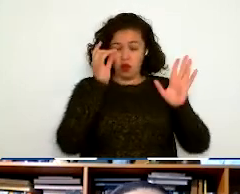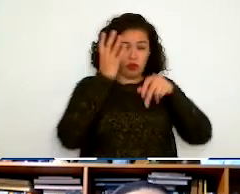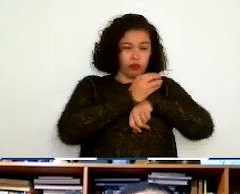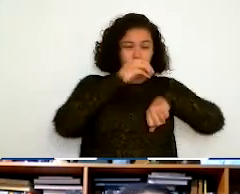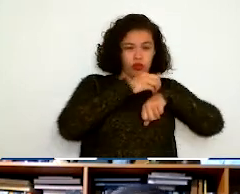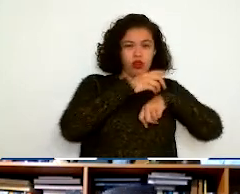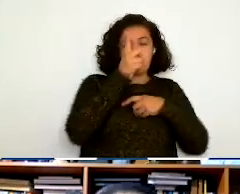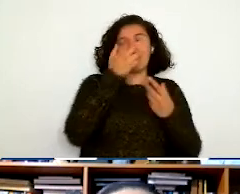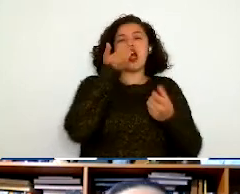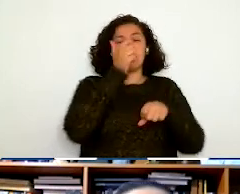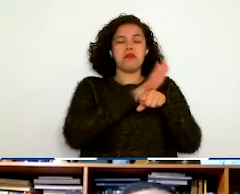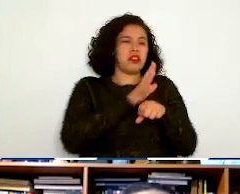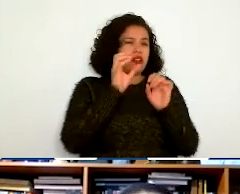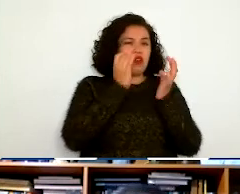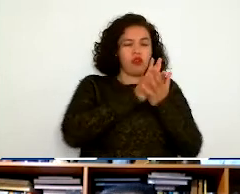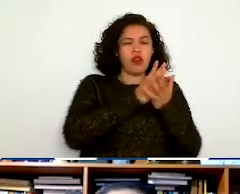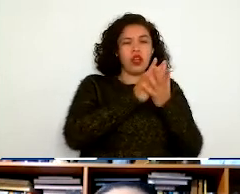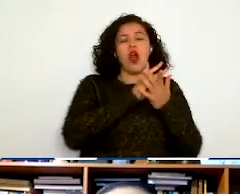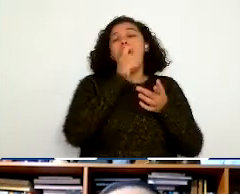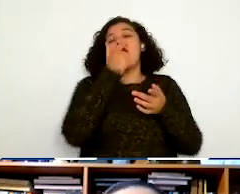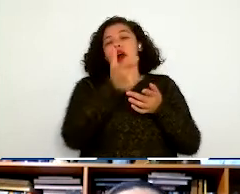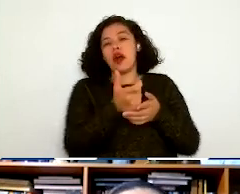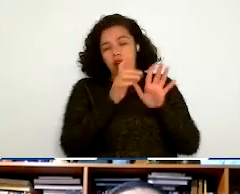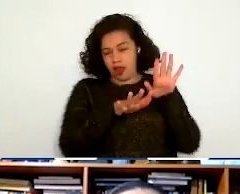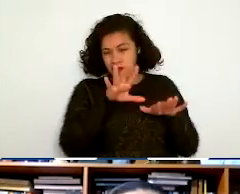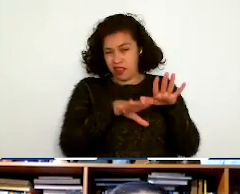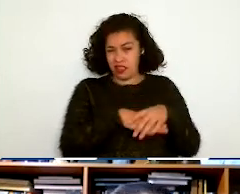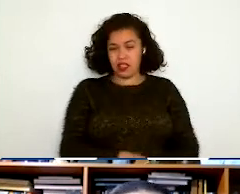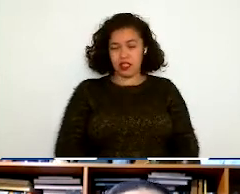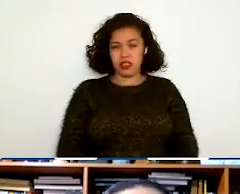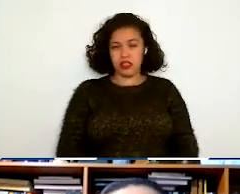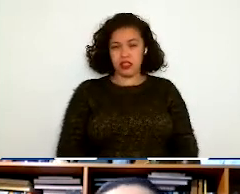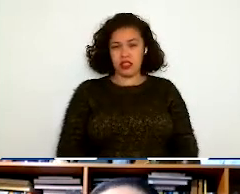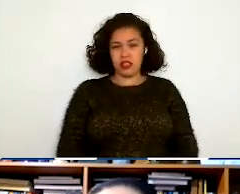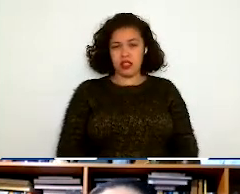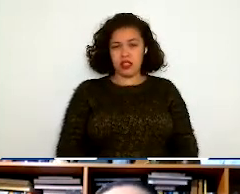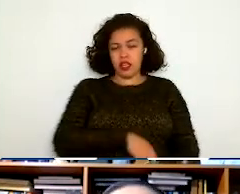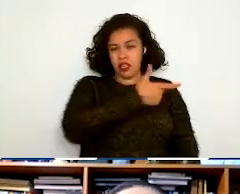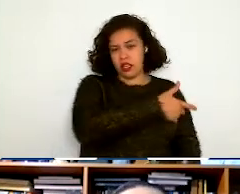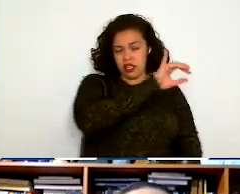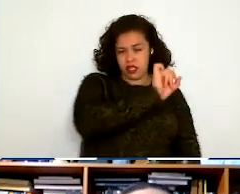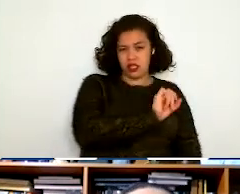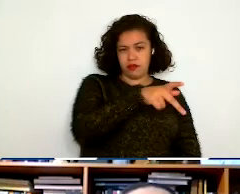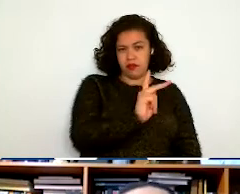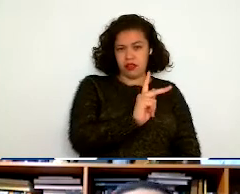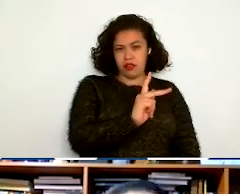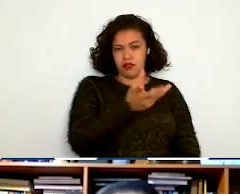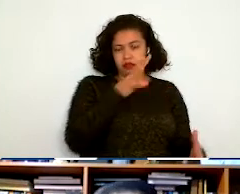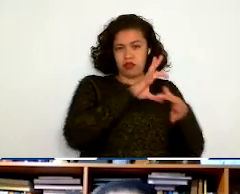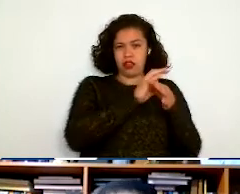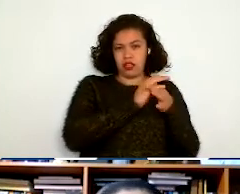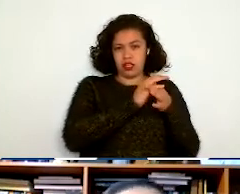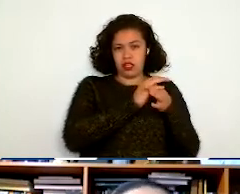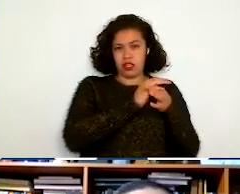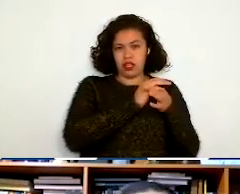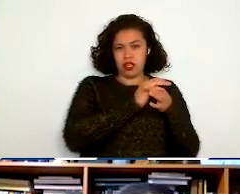ámbito administrativo a veces o económico en algunos casos, o sea, cuantitativos, sino que tengan que ver con aspectos